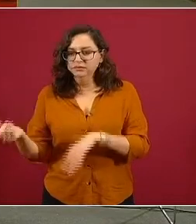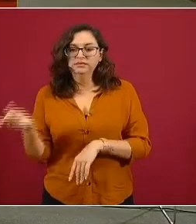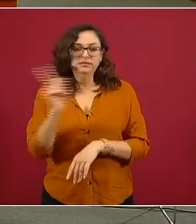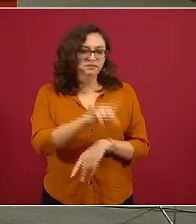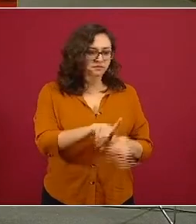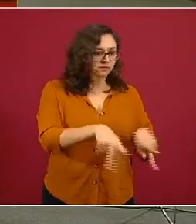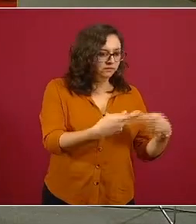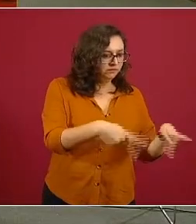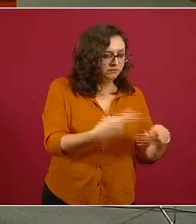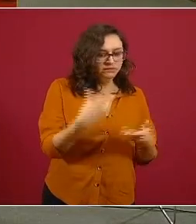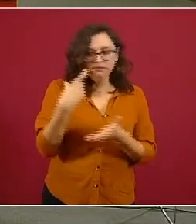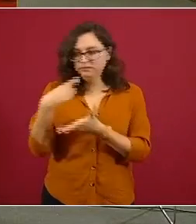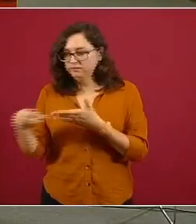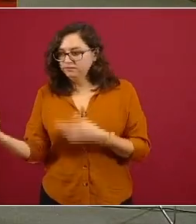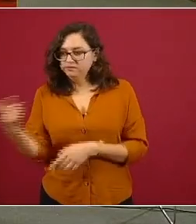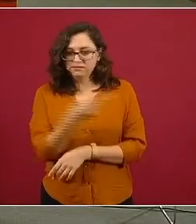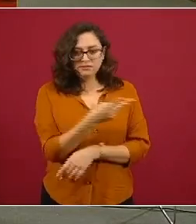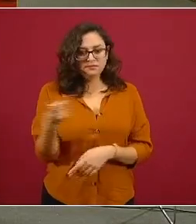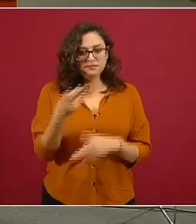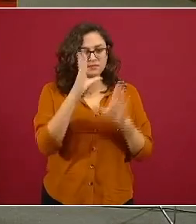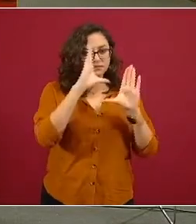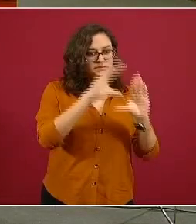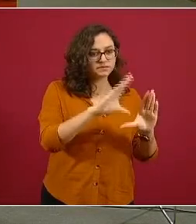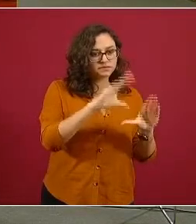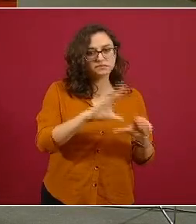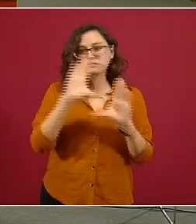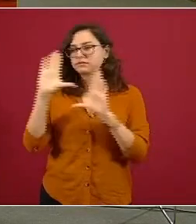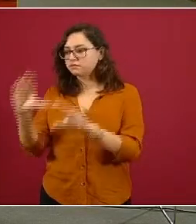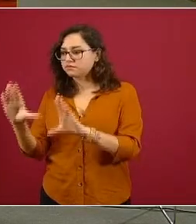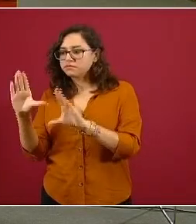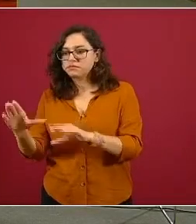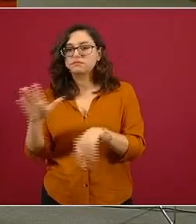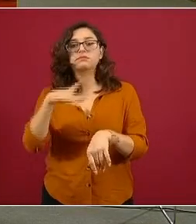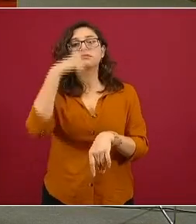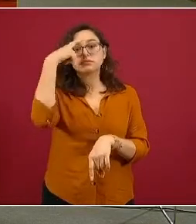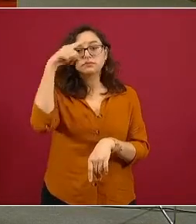los prestadores de servicio para